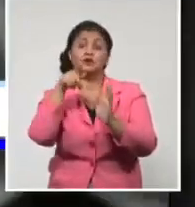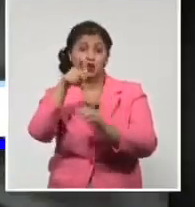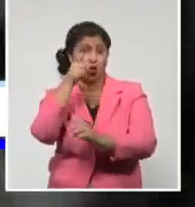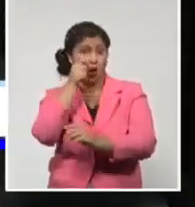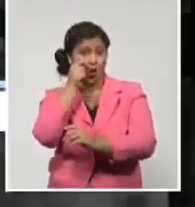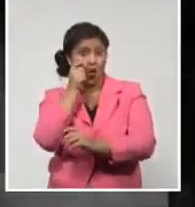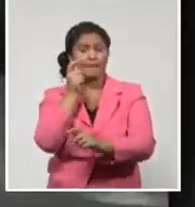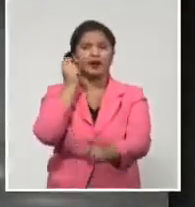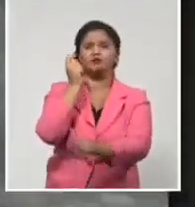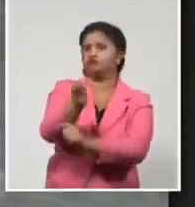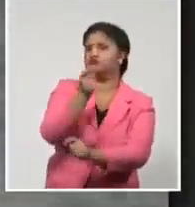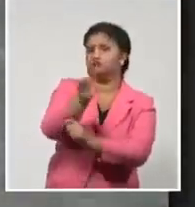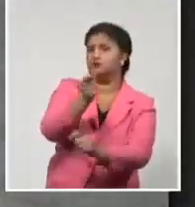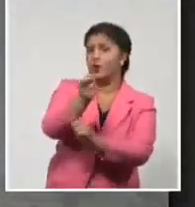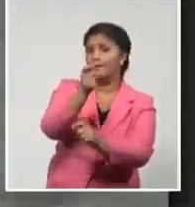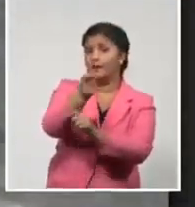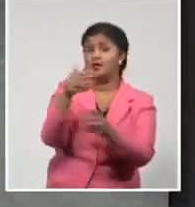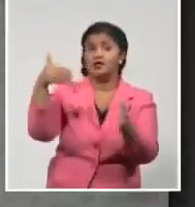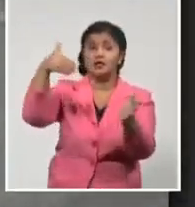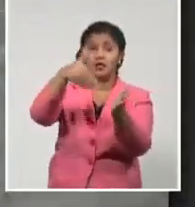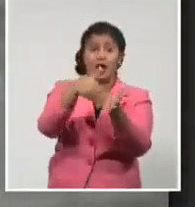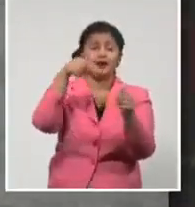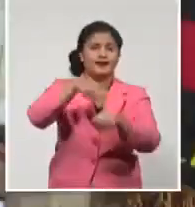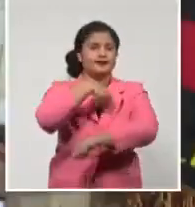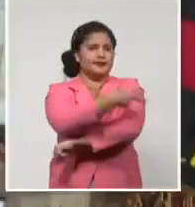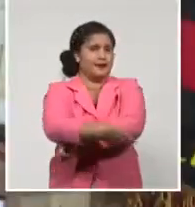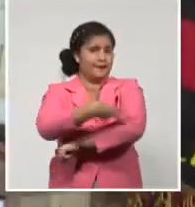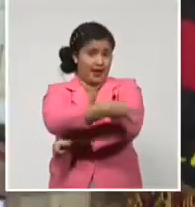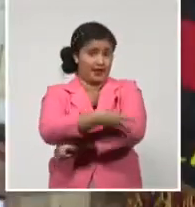llegar a aquel país en medio de la guerra